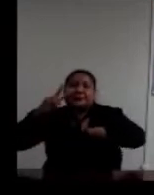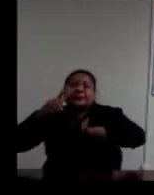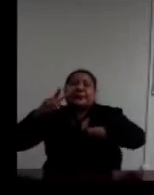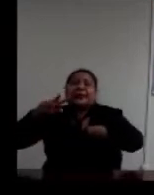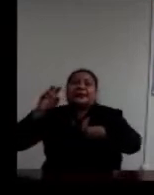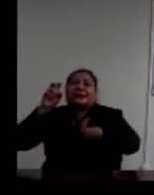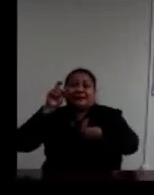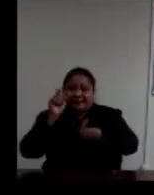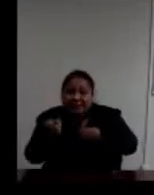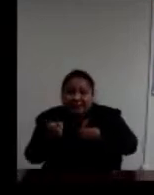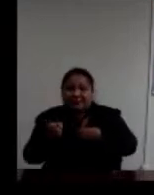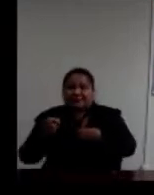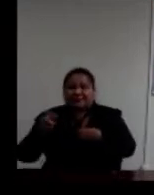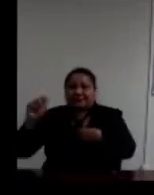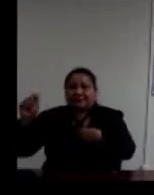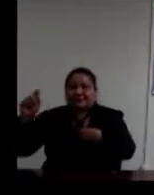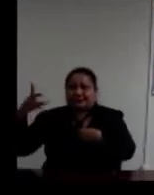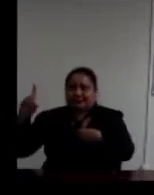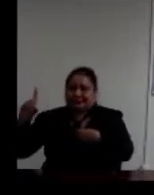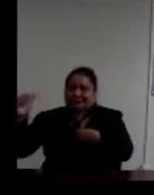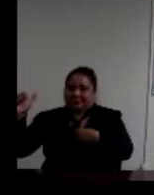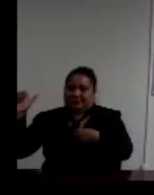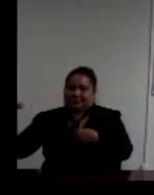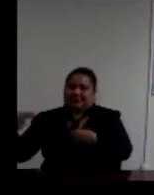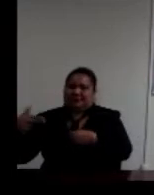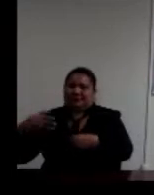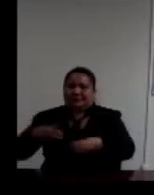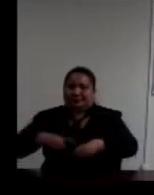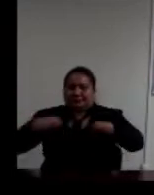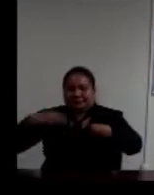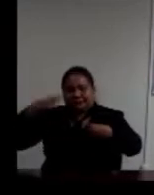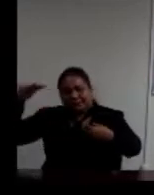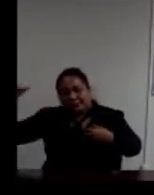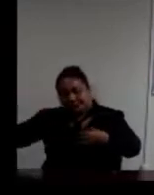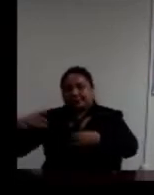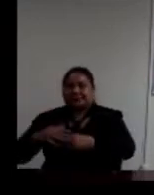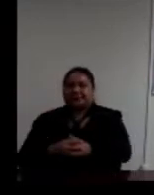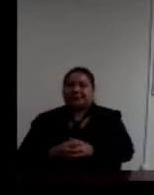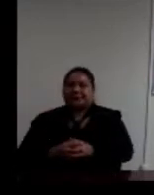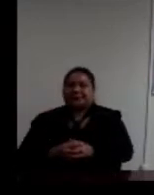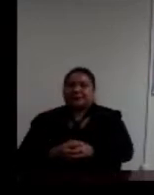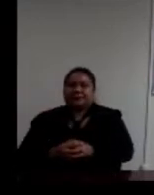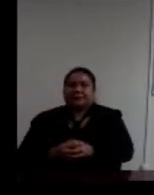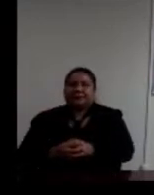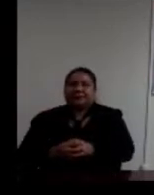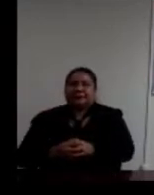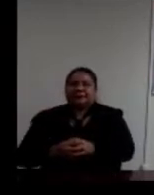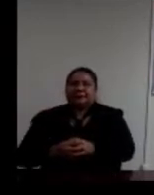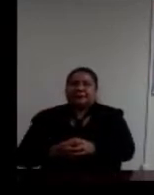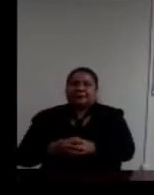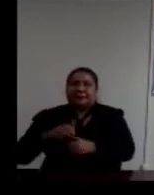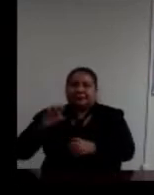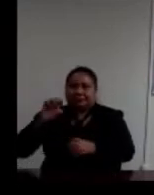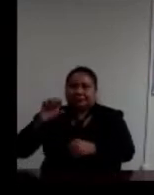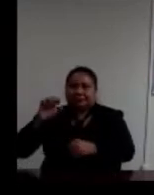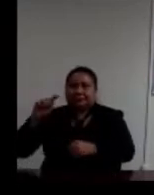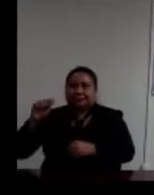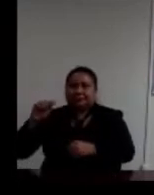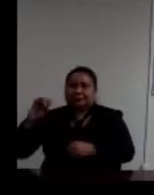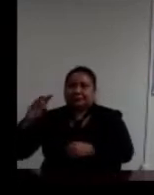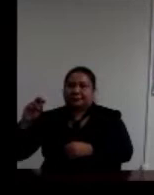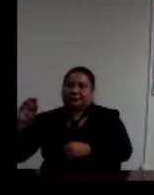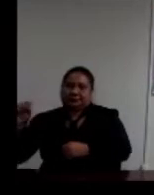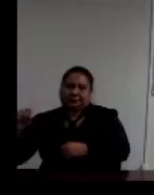TDA en la vida adulta. En cuanto a la etiología de este padecimiento, se han buscado, se han estudiado